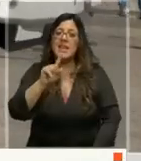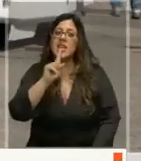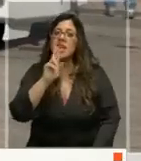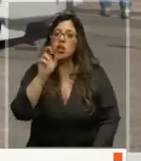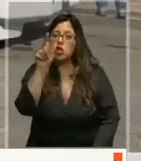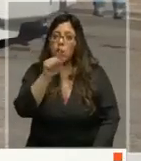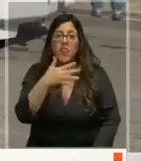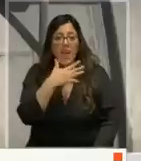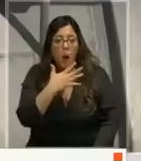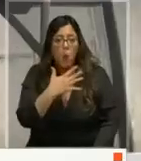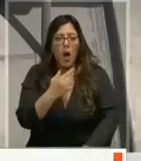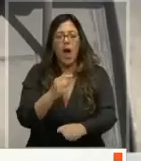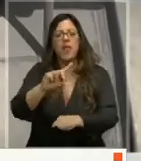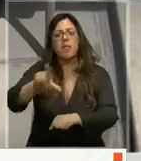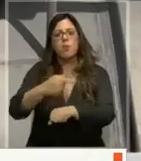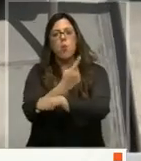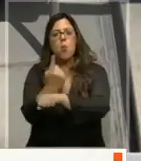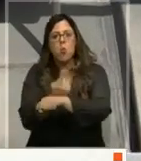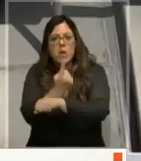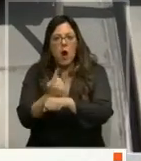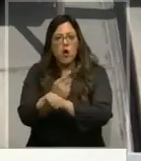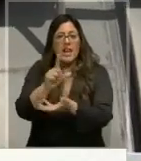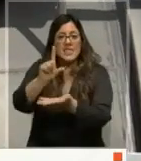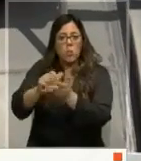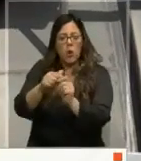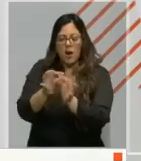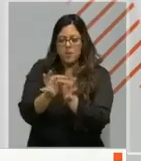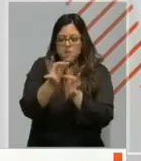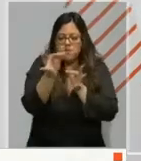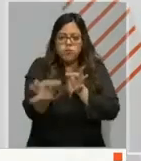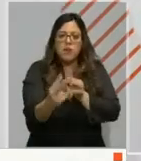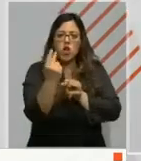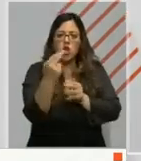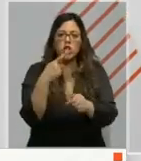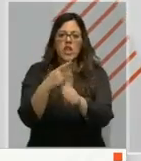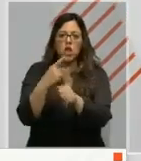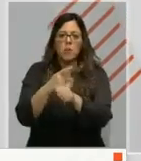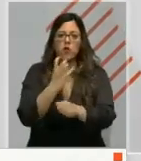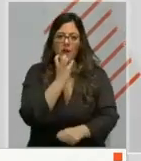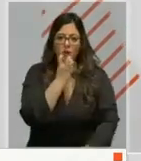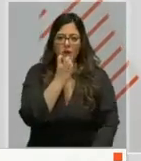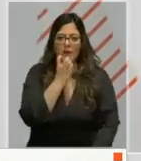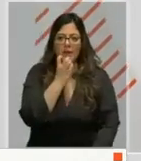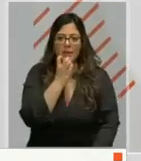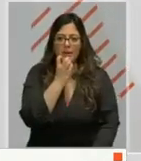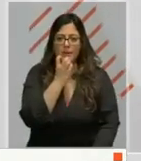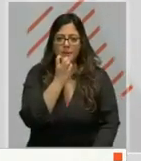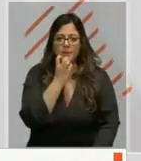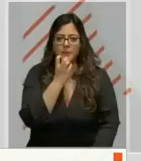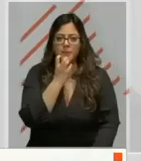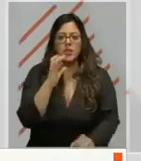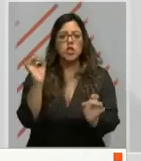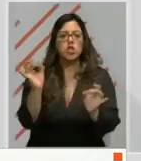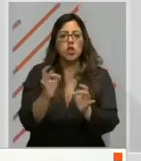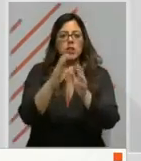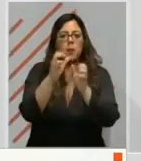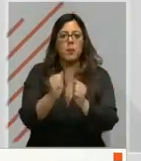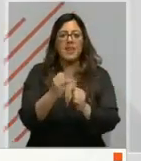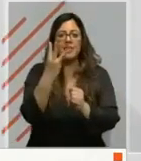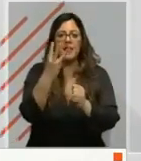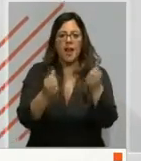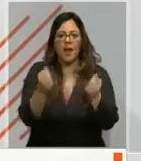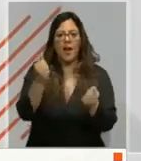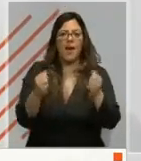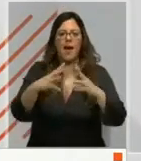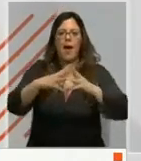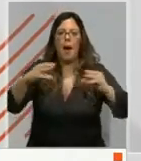hora. Y el lugar donde se hace está a 12 kilómetros de Antofagasta. Exacto, toma una hora, solo se pueden abastecer 3 camiones